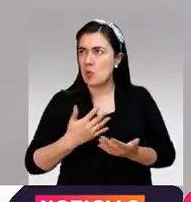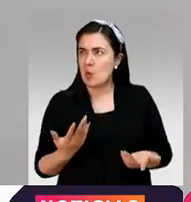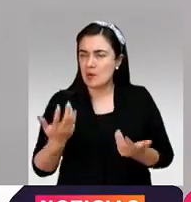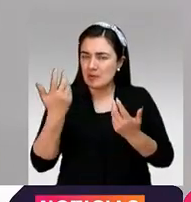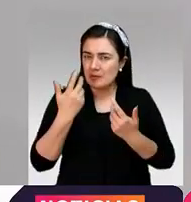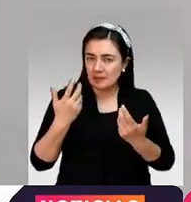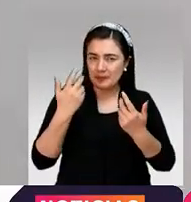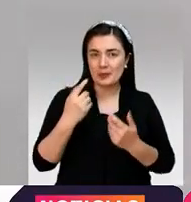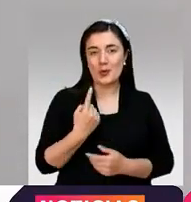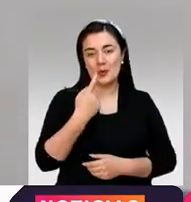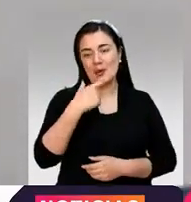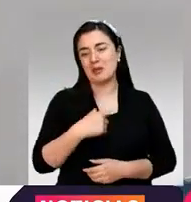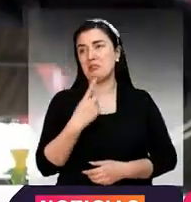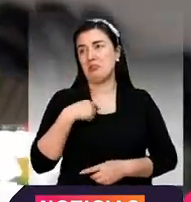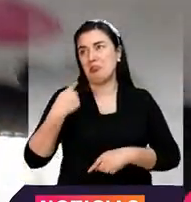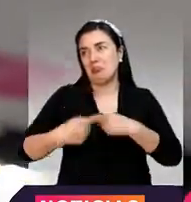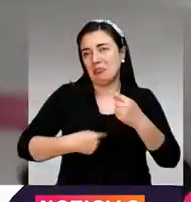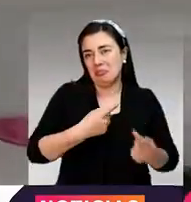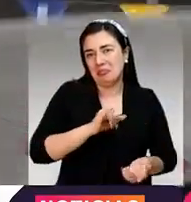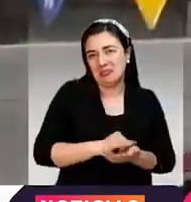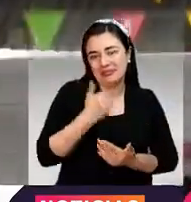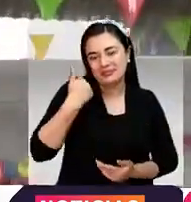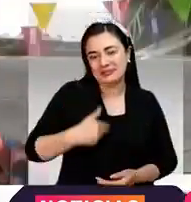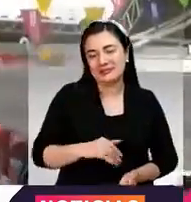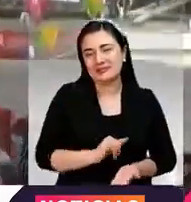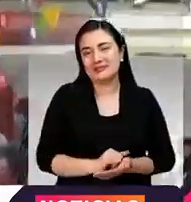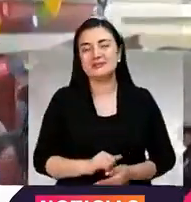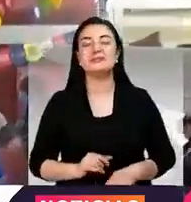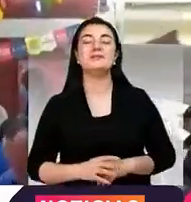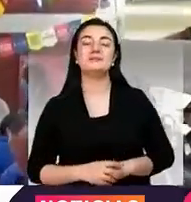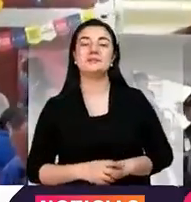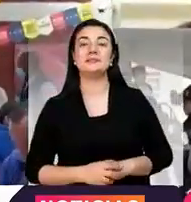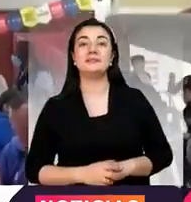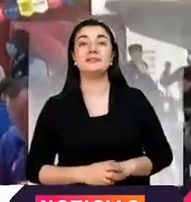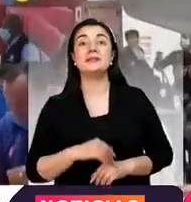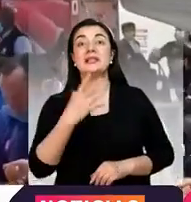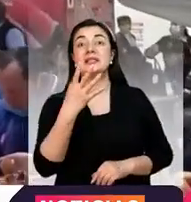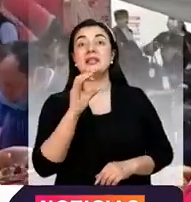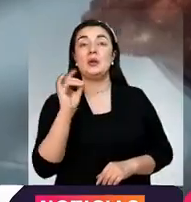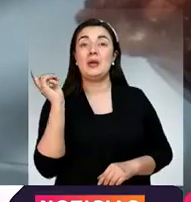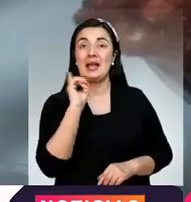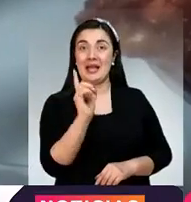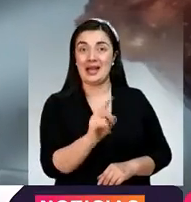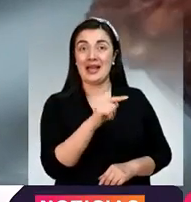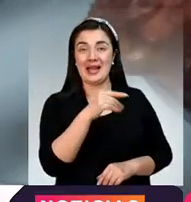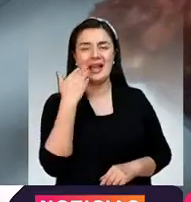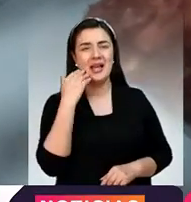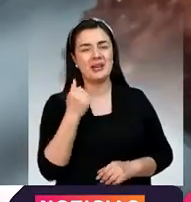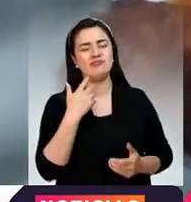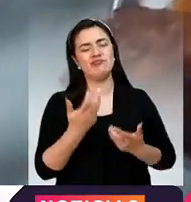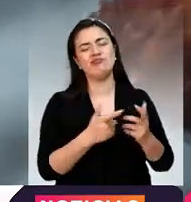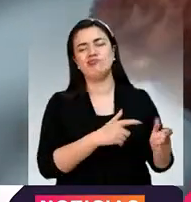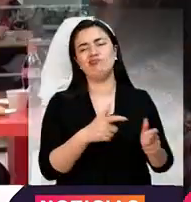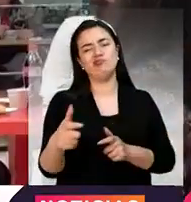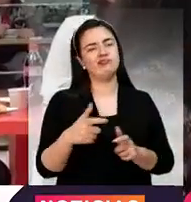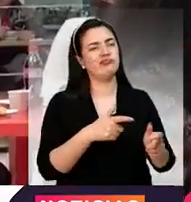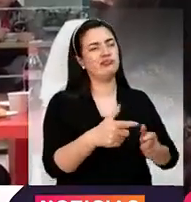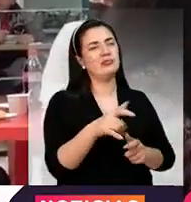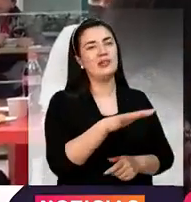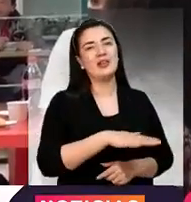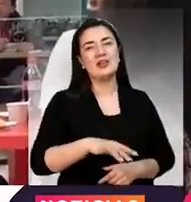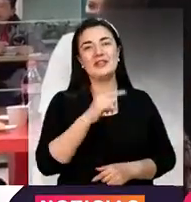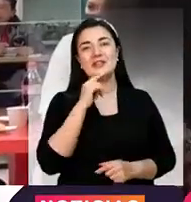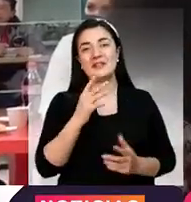única que siguió con la trayectoria fui yo. Durante 50 años ha deleitado a sus comensales de la Plaza de las Ferias con